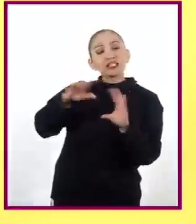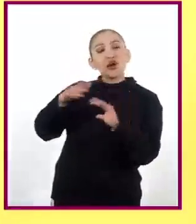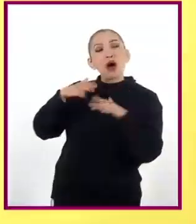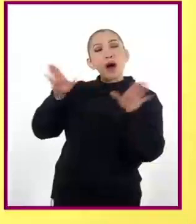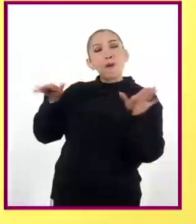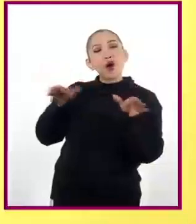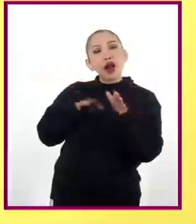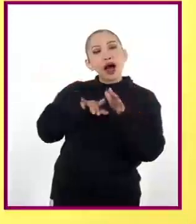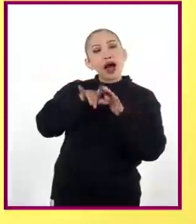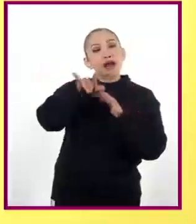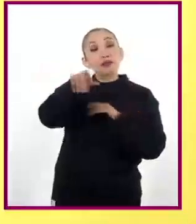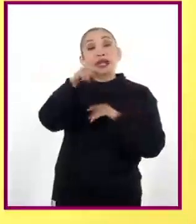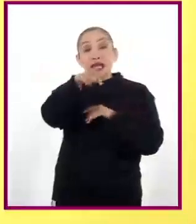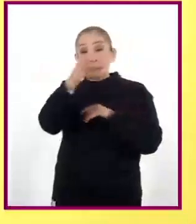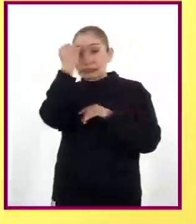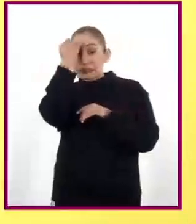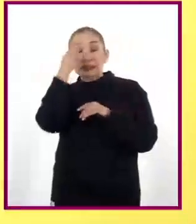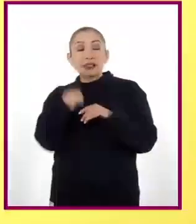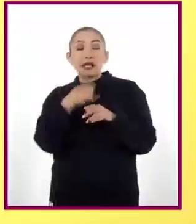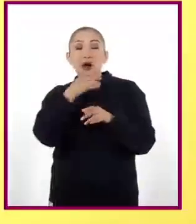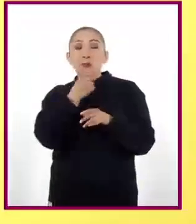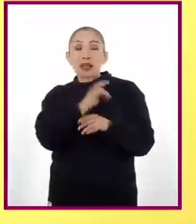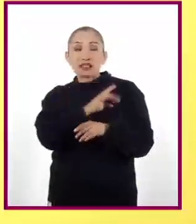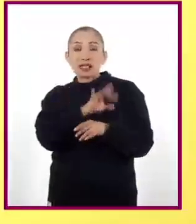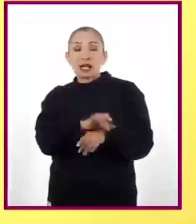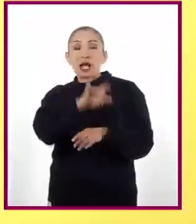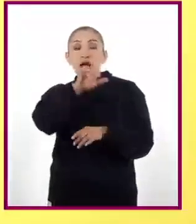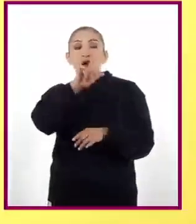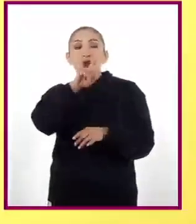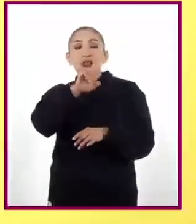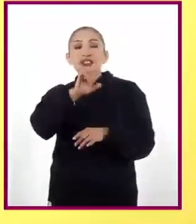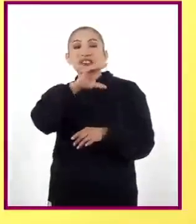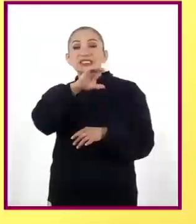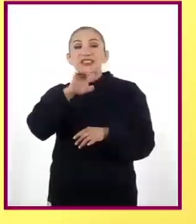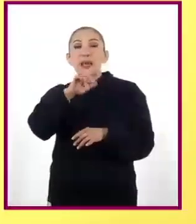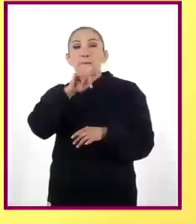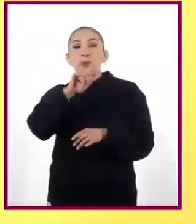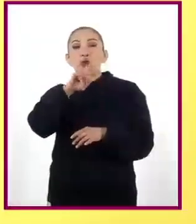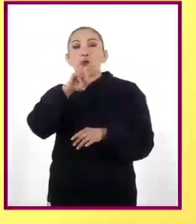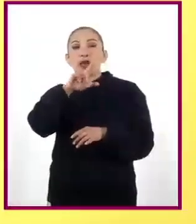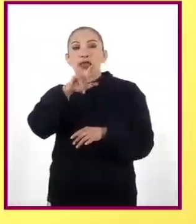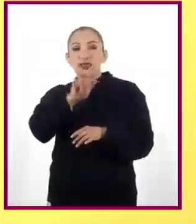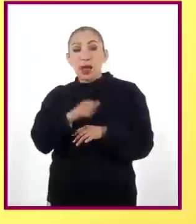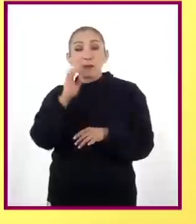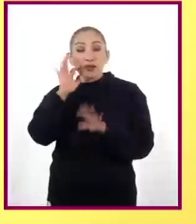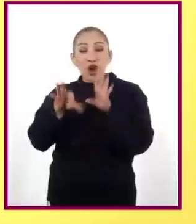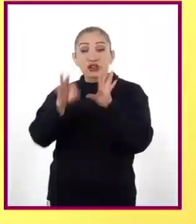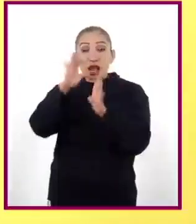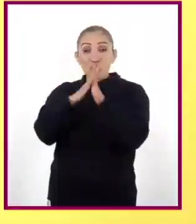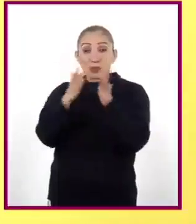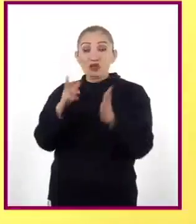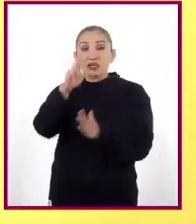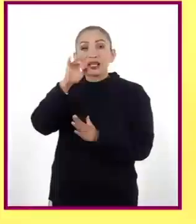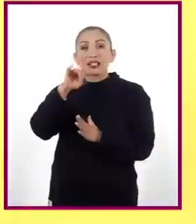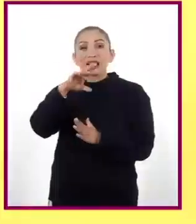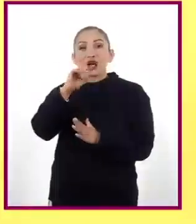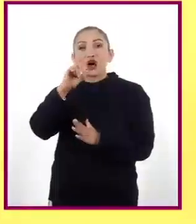a volar. El autor es el chileno Luis Sepúlveda y pueden conseguirlo en los libros del